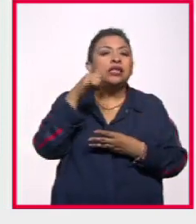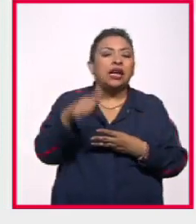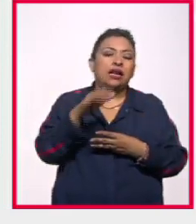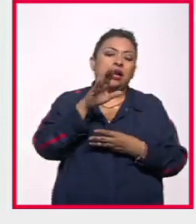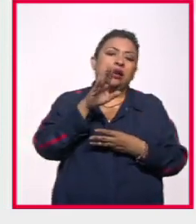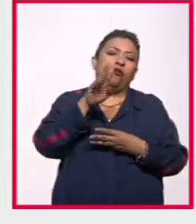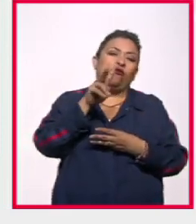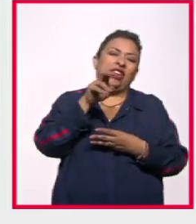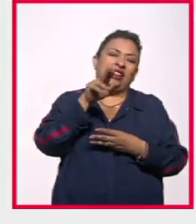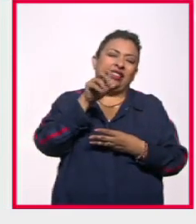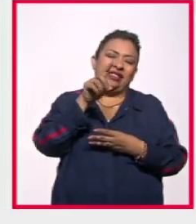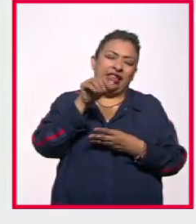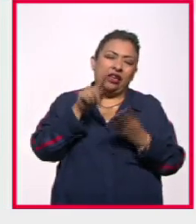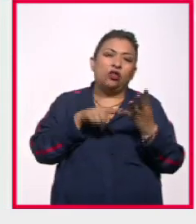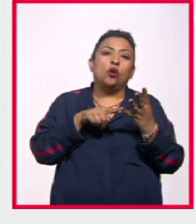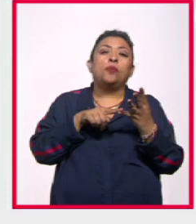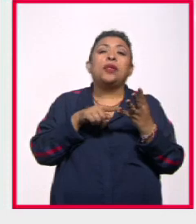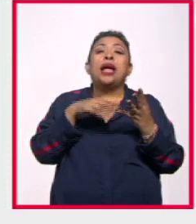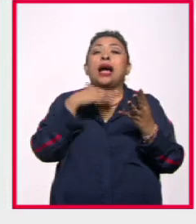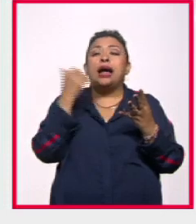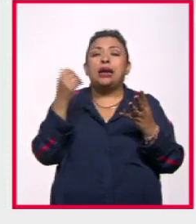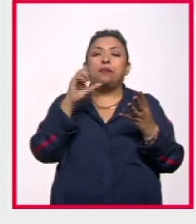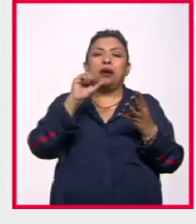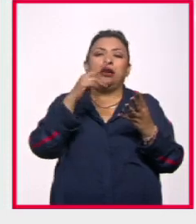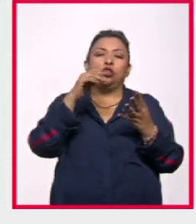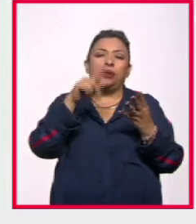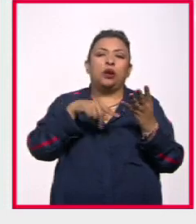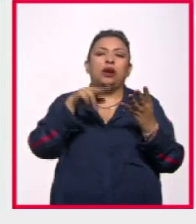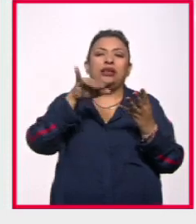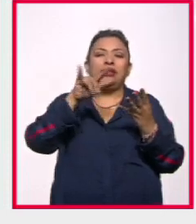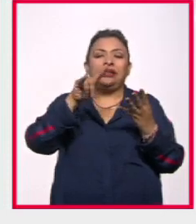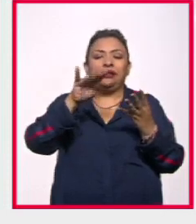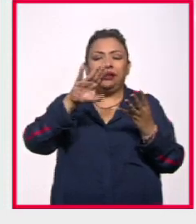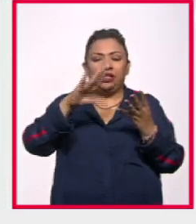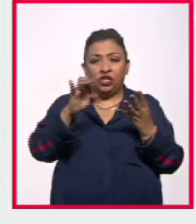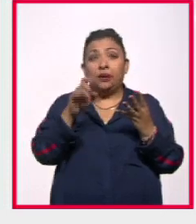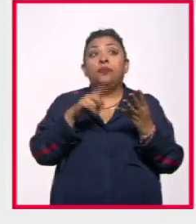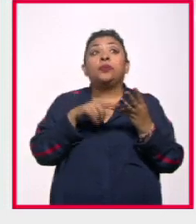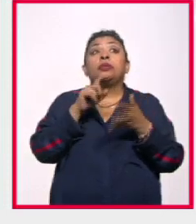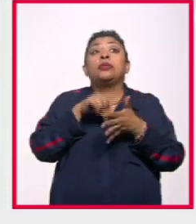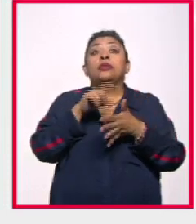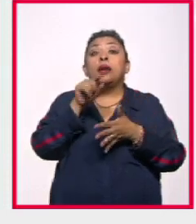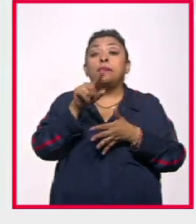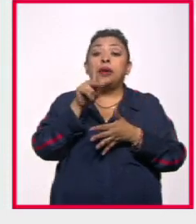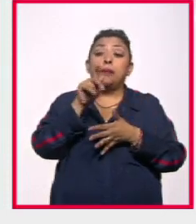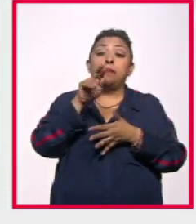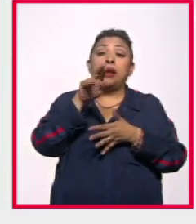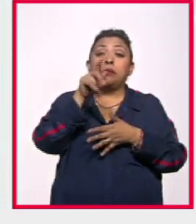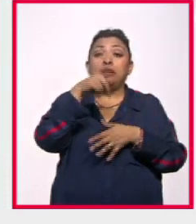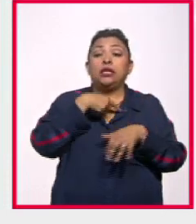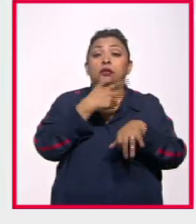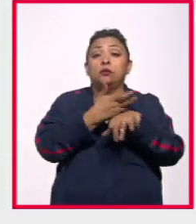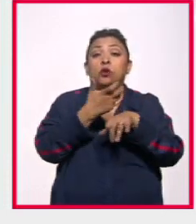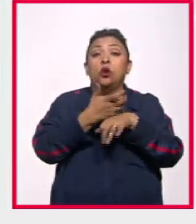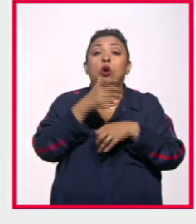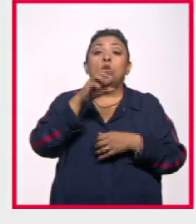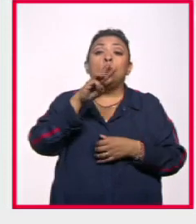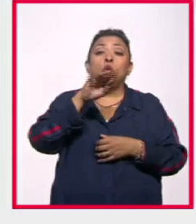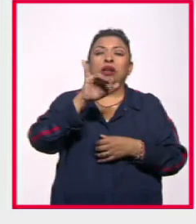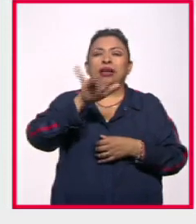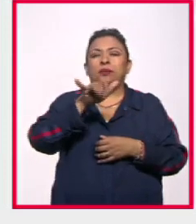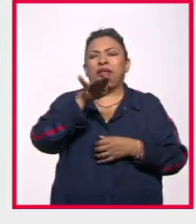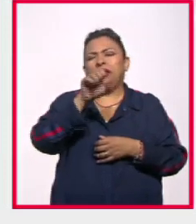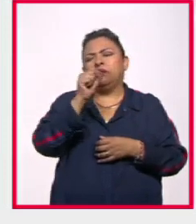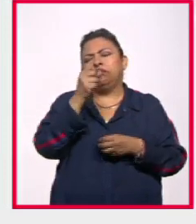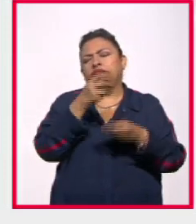Benedetto Croce, entre los alemanes Schopenhauer, Nietzsche antes, incluso pragmatismo norteamericano como William James. En